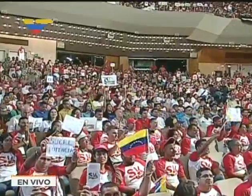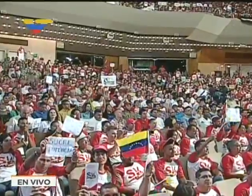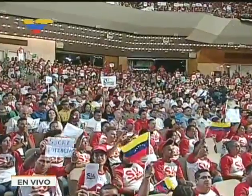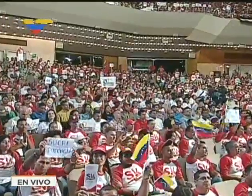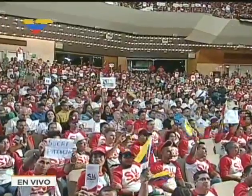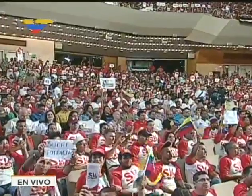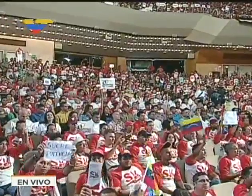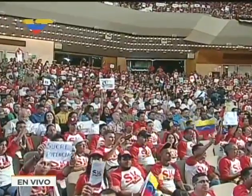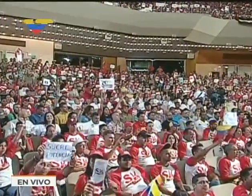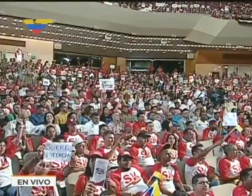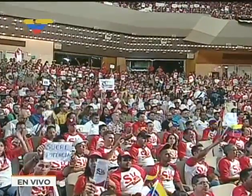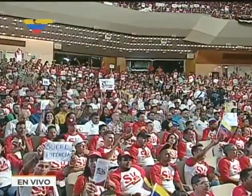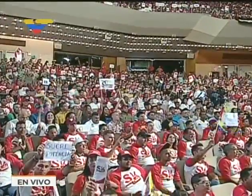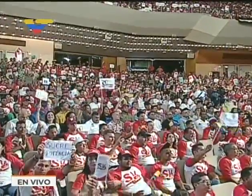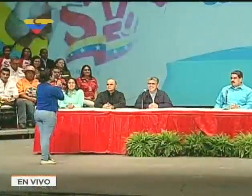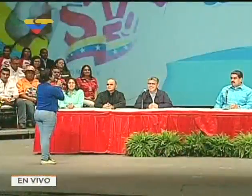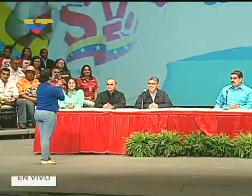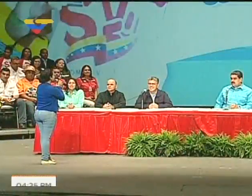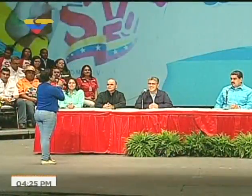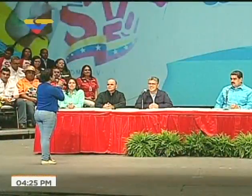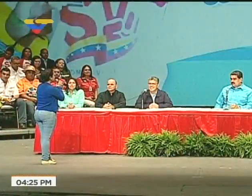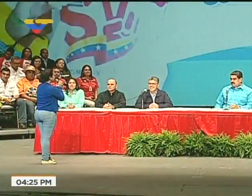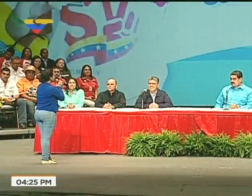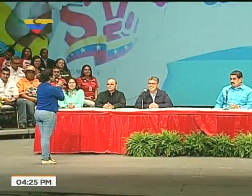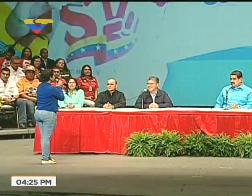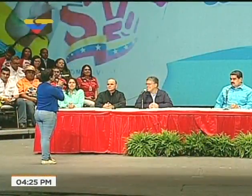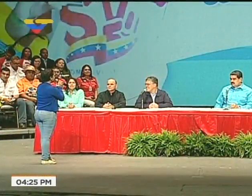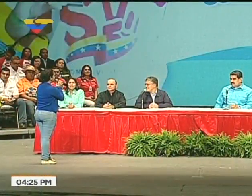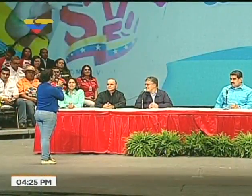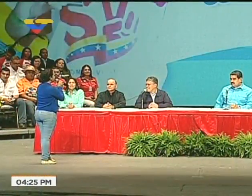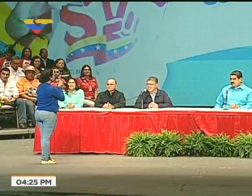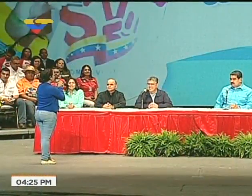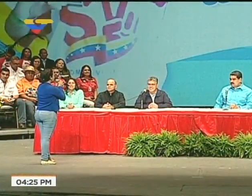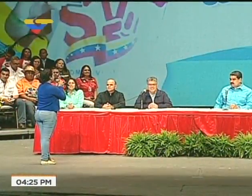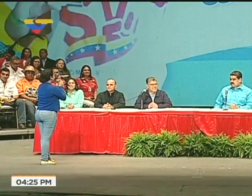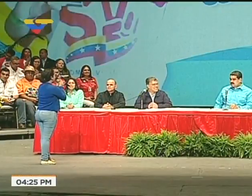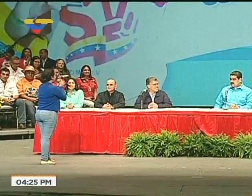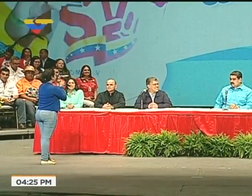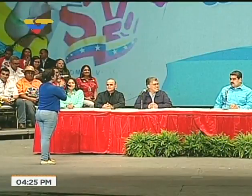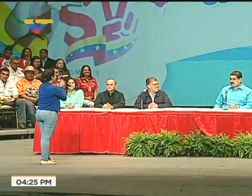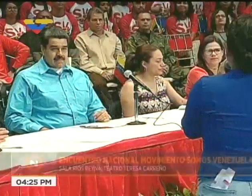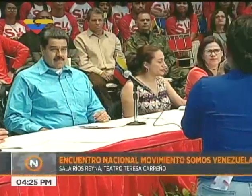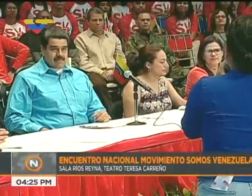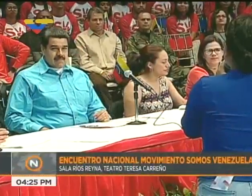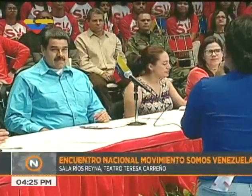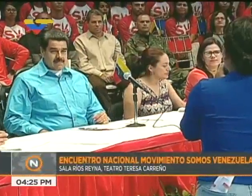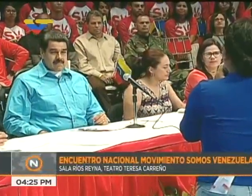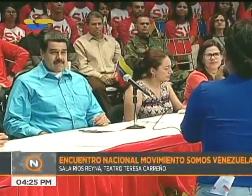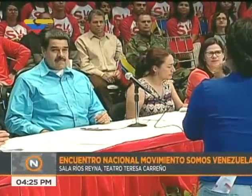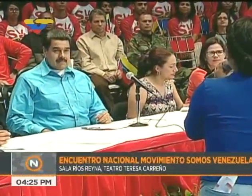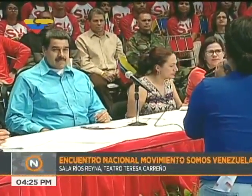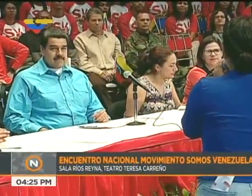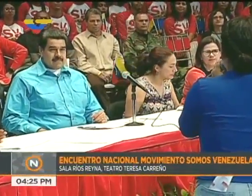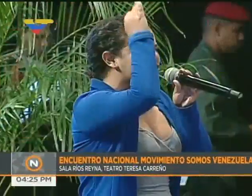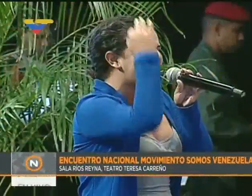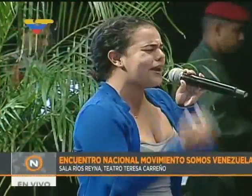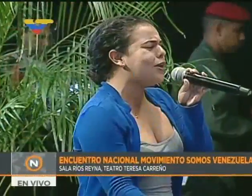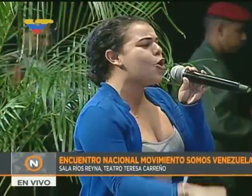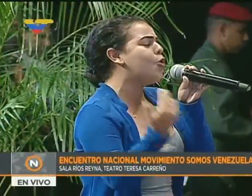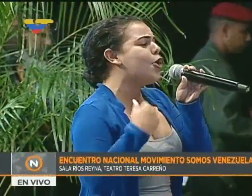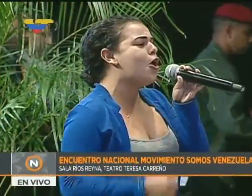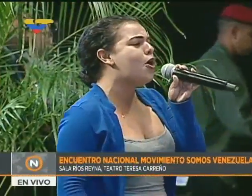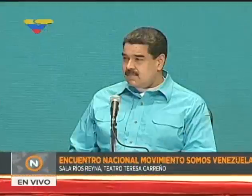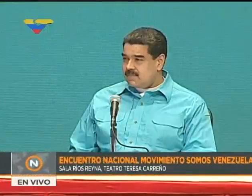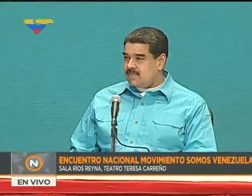oscuro. Nos han jurado que no llegaremos a puerto seguro, pero al odio lo vence el amor, eso yo